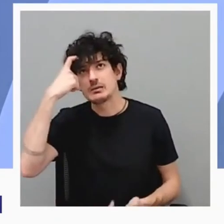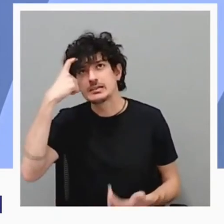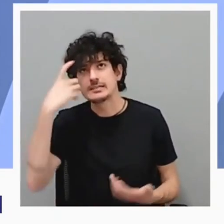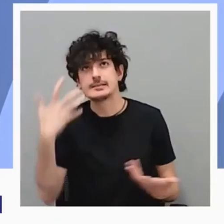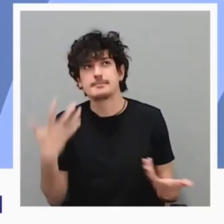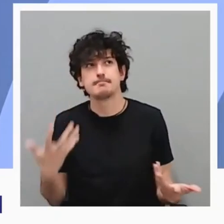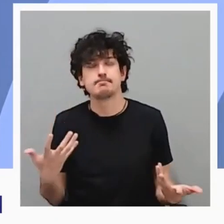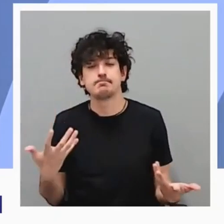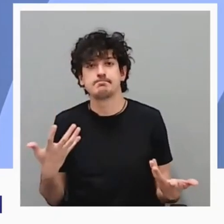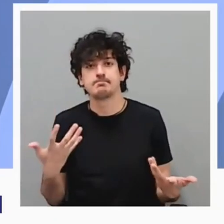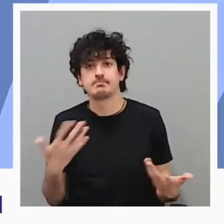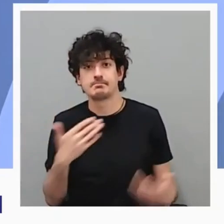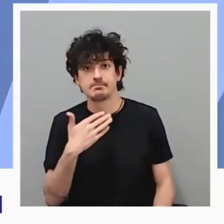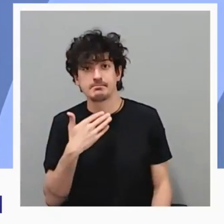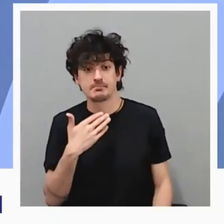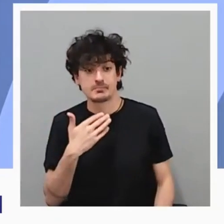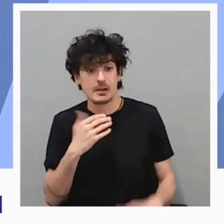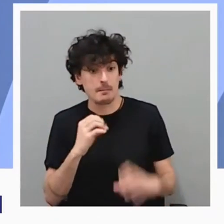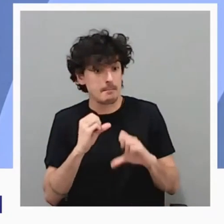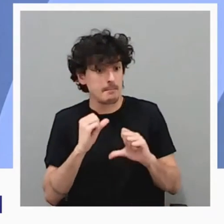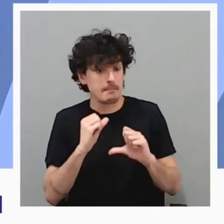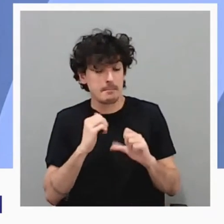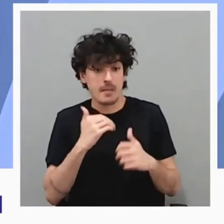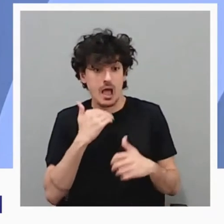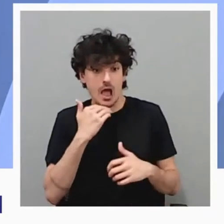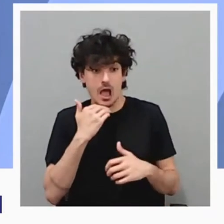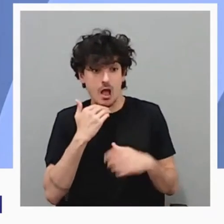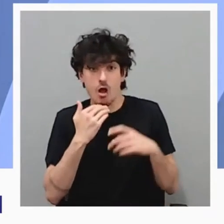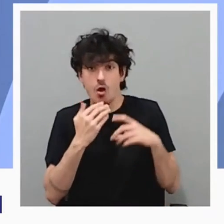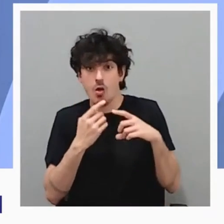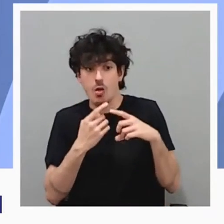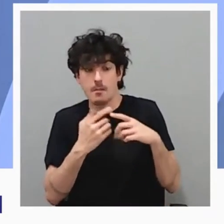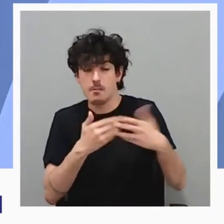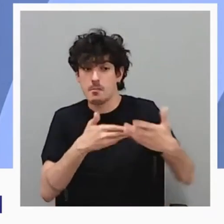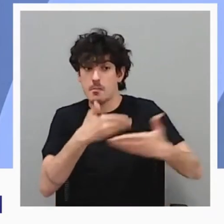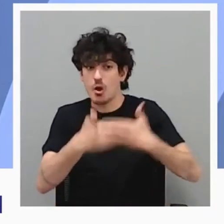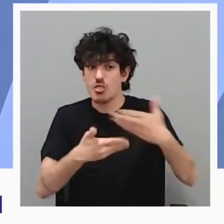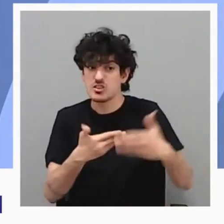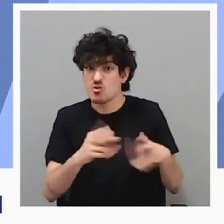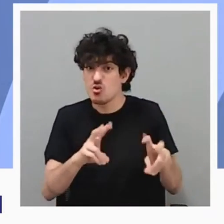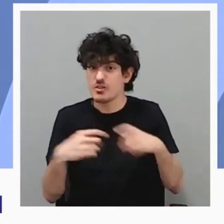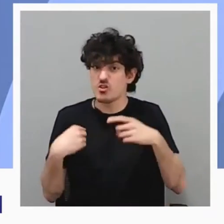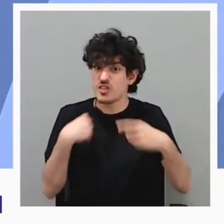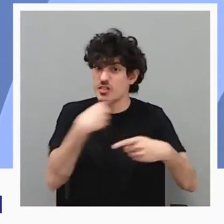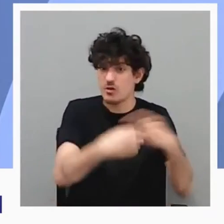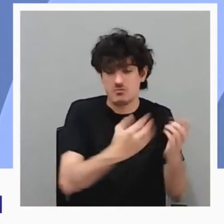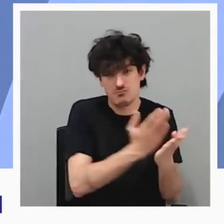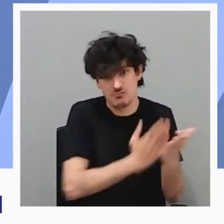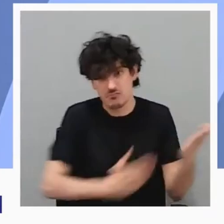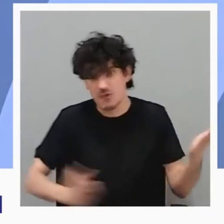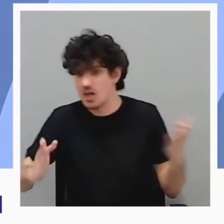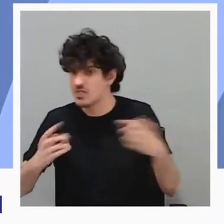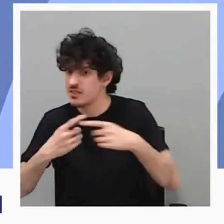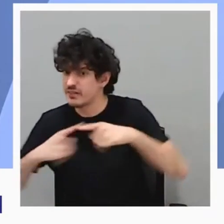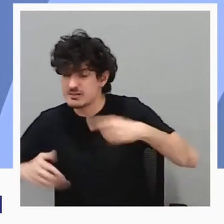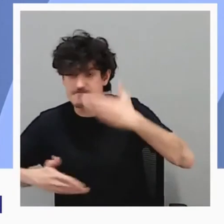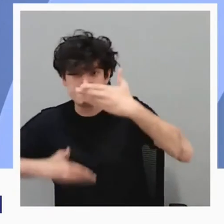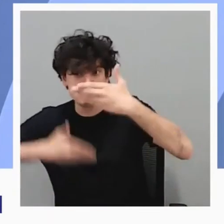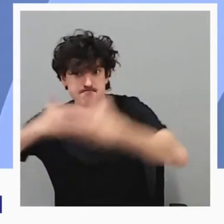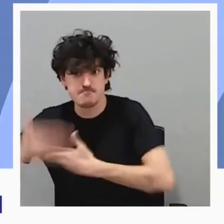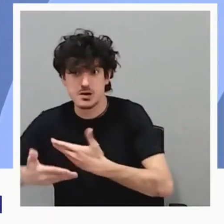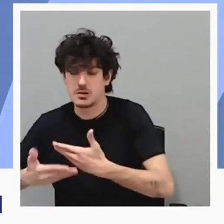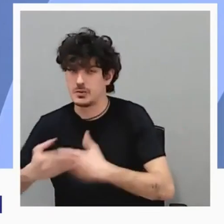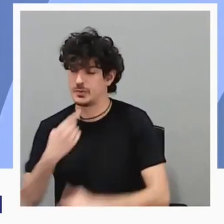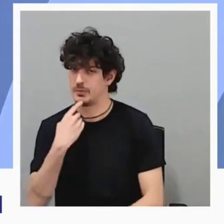marcha algo también diferente del proceso de innovación tradicional. La innovación social se basa en la inteligencia